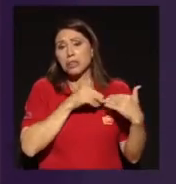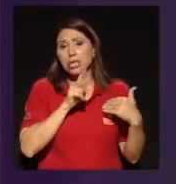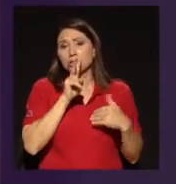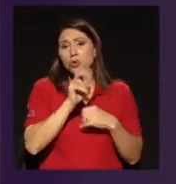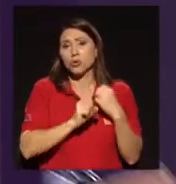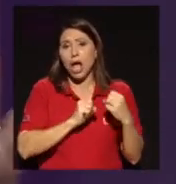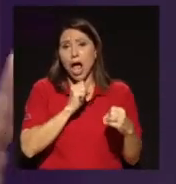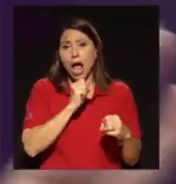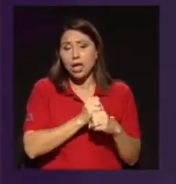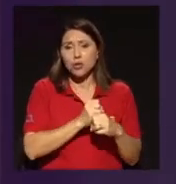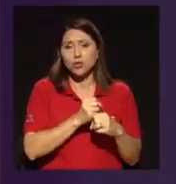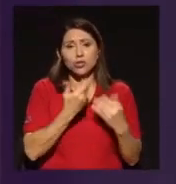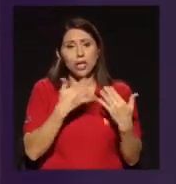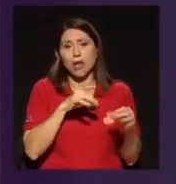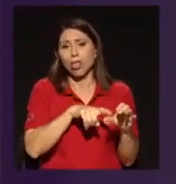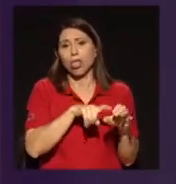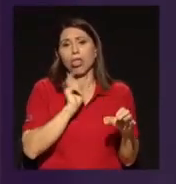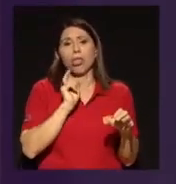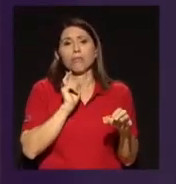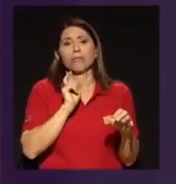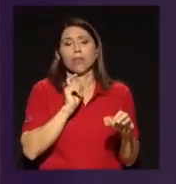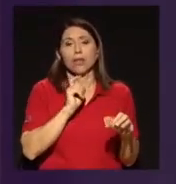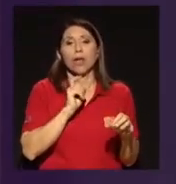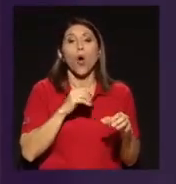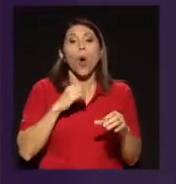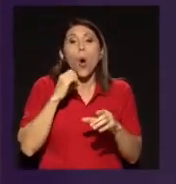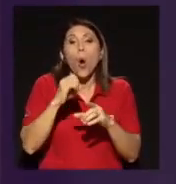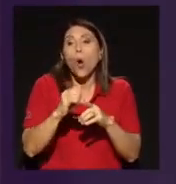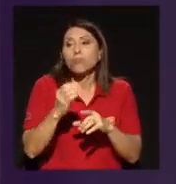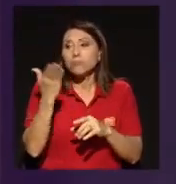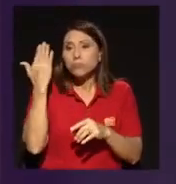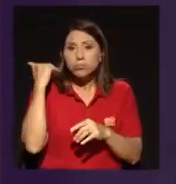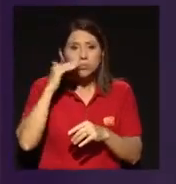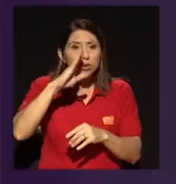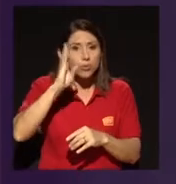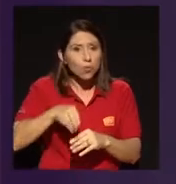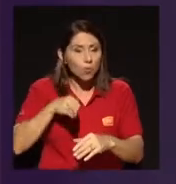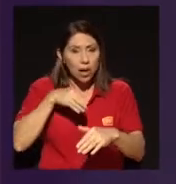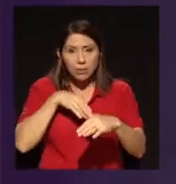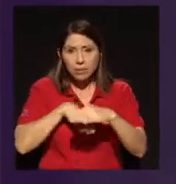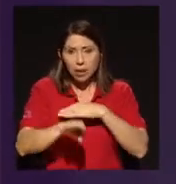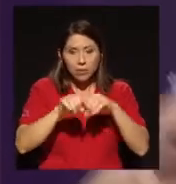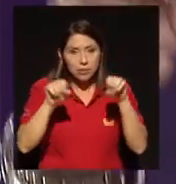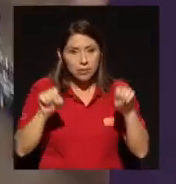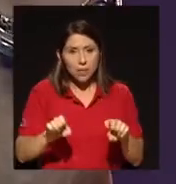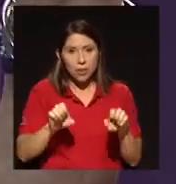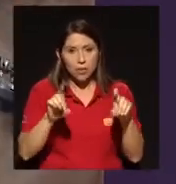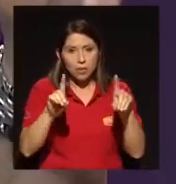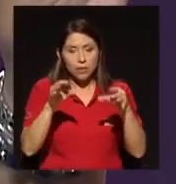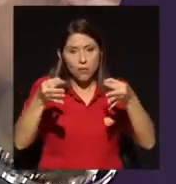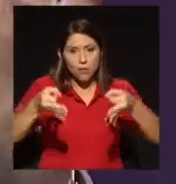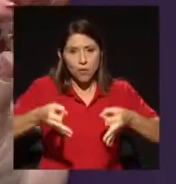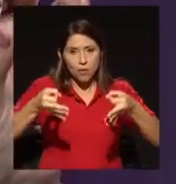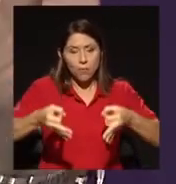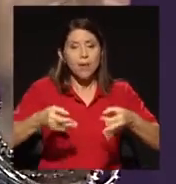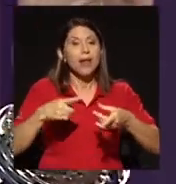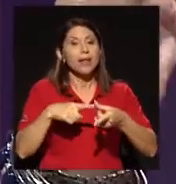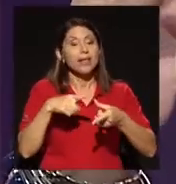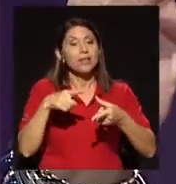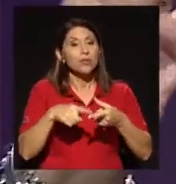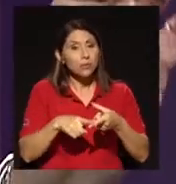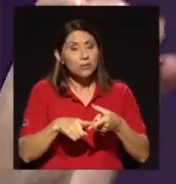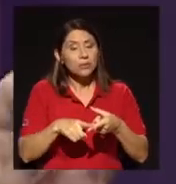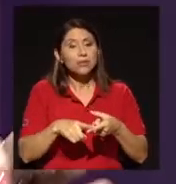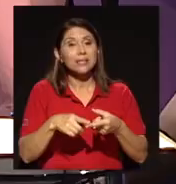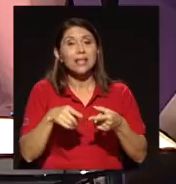cuando se embaraza, o nunca ha entrado al sistema educativo formal. Entonces quedan como nichos, como